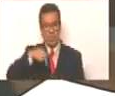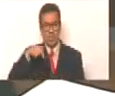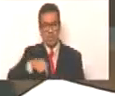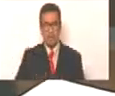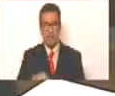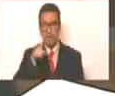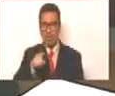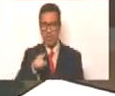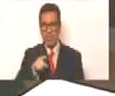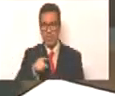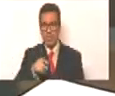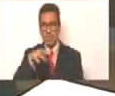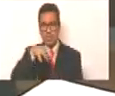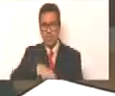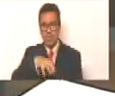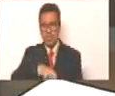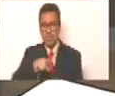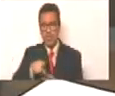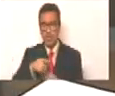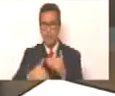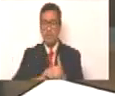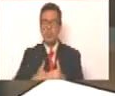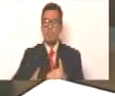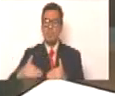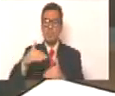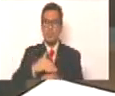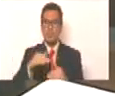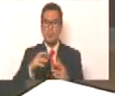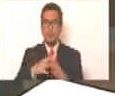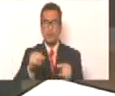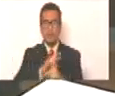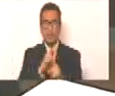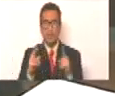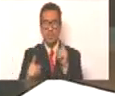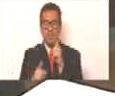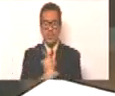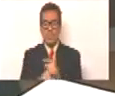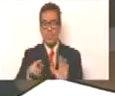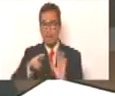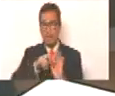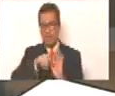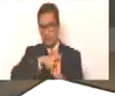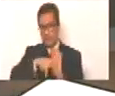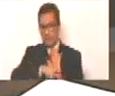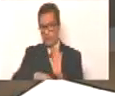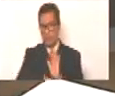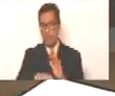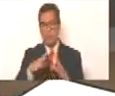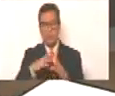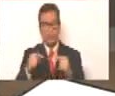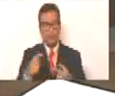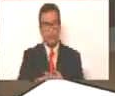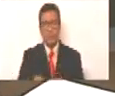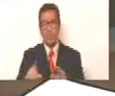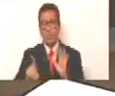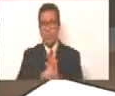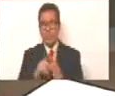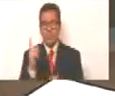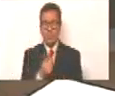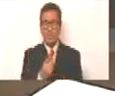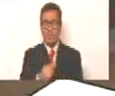Parlamento, superando las reformas, las normas, las providencias, los decretos, se ha